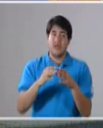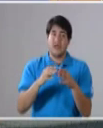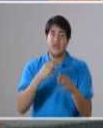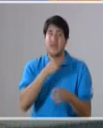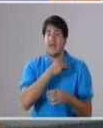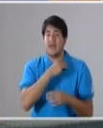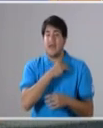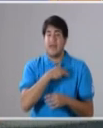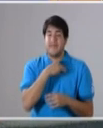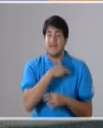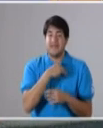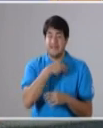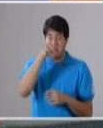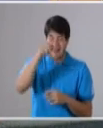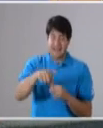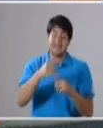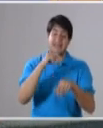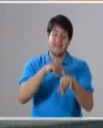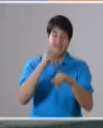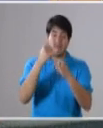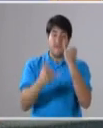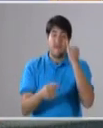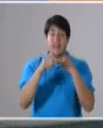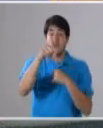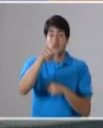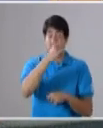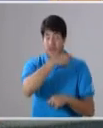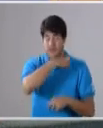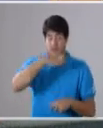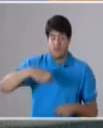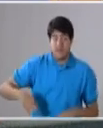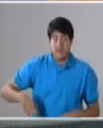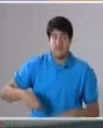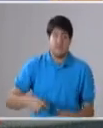mía que tenemos, hermano, que usted es un noble.